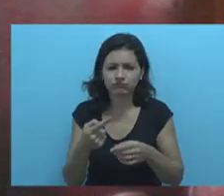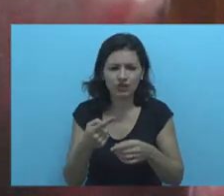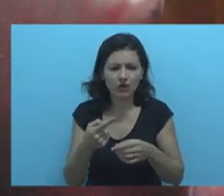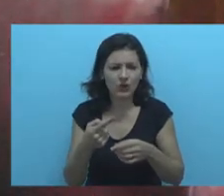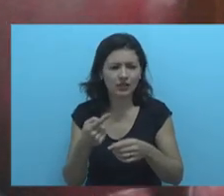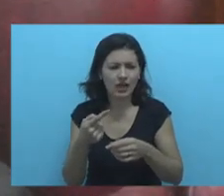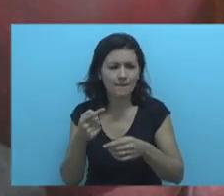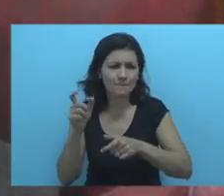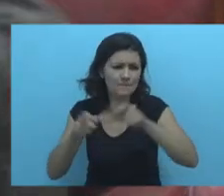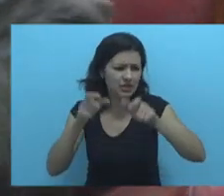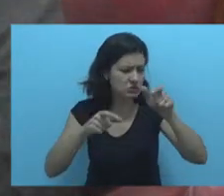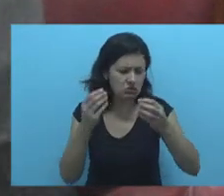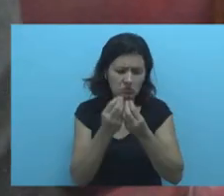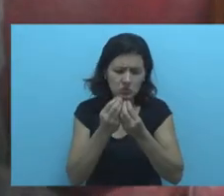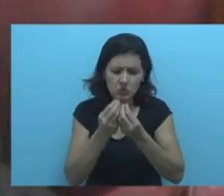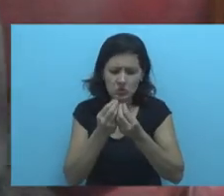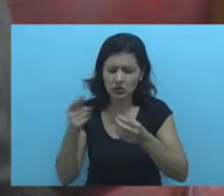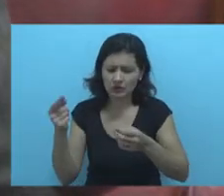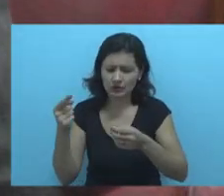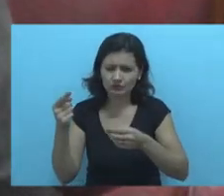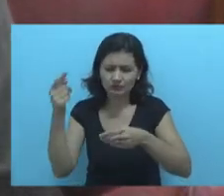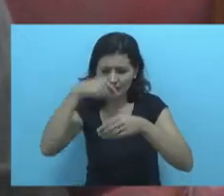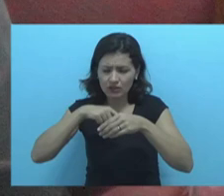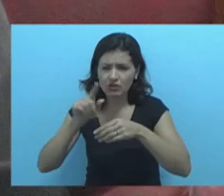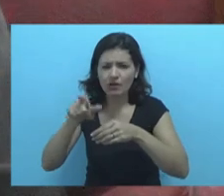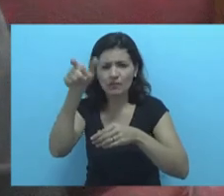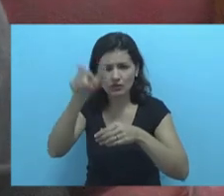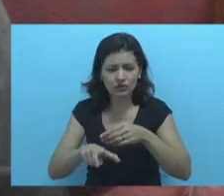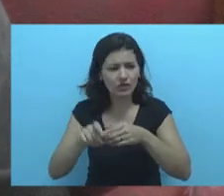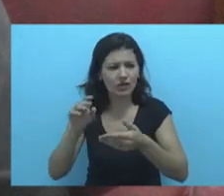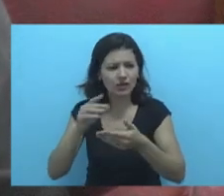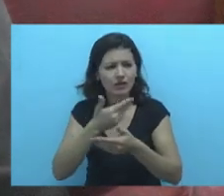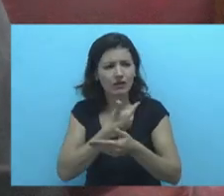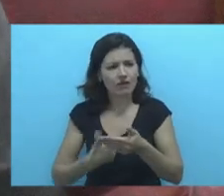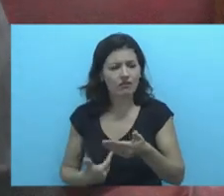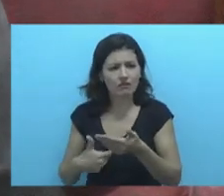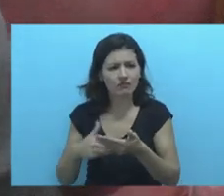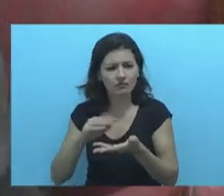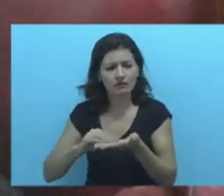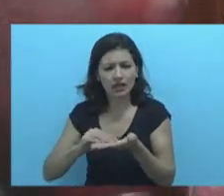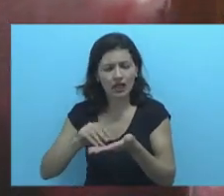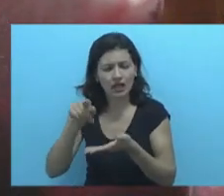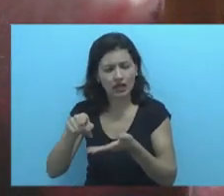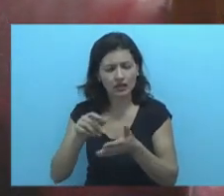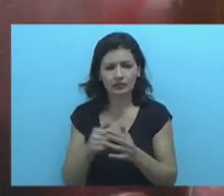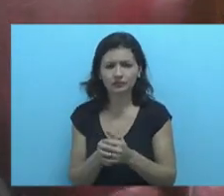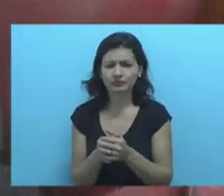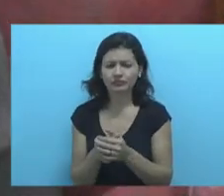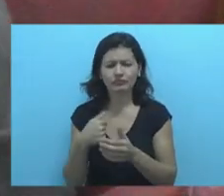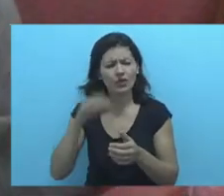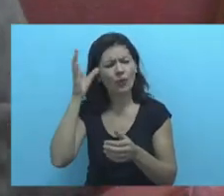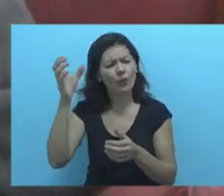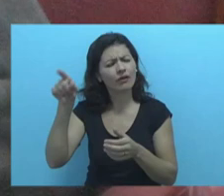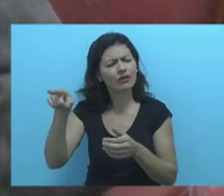Si me preguntan a mí qué recuerdo de Miguel, es caminar la provincia. Lo he encontrado desde los lugares más remotos, ¿no?